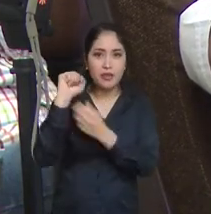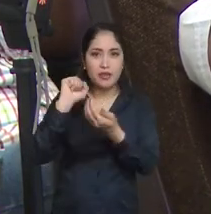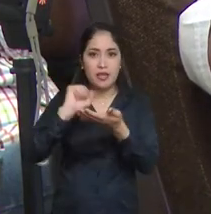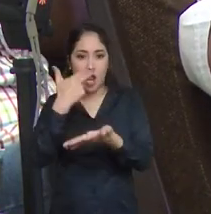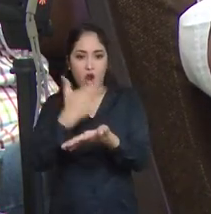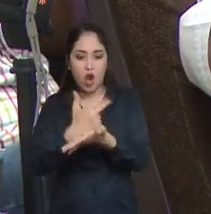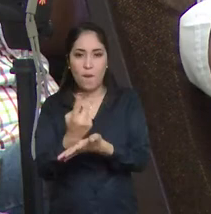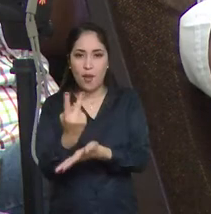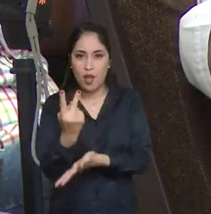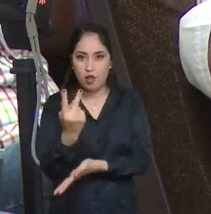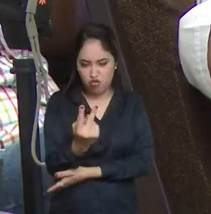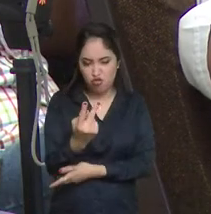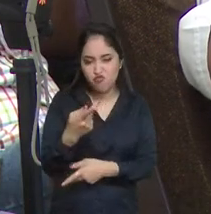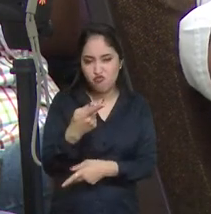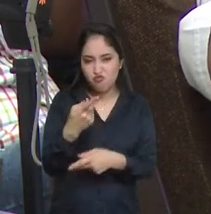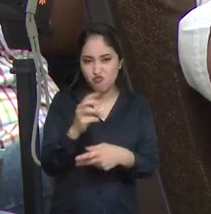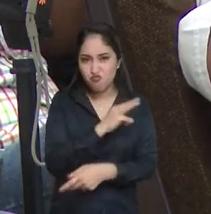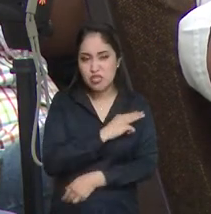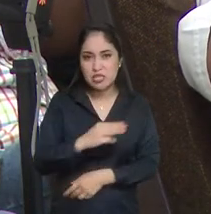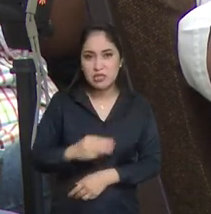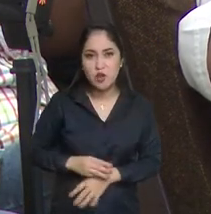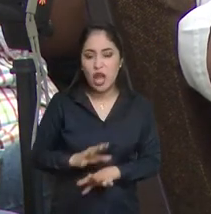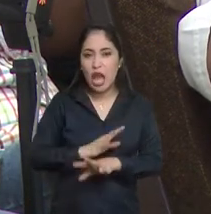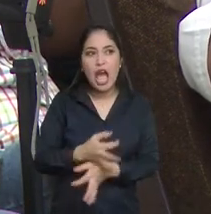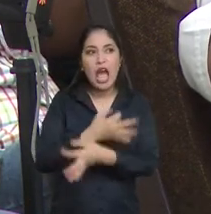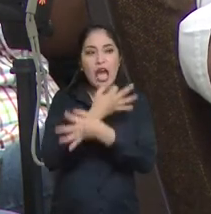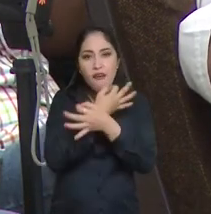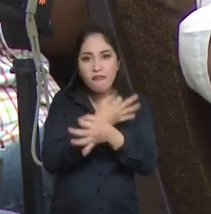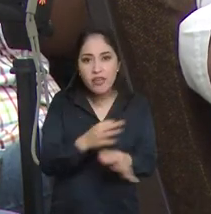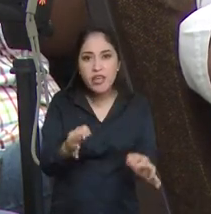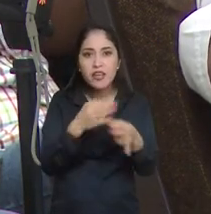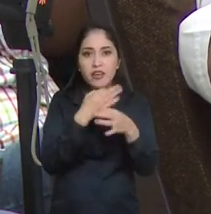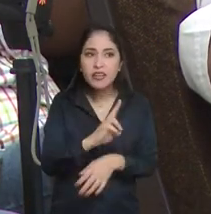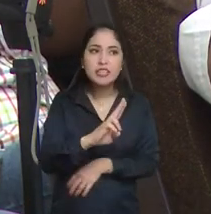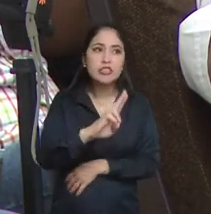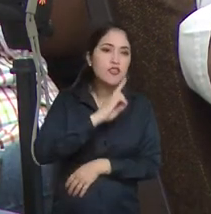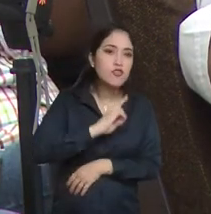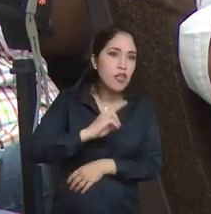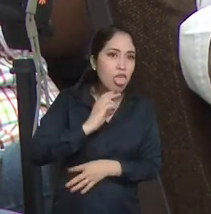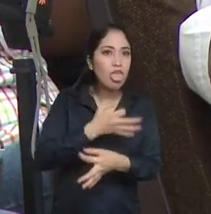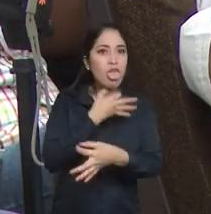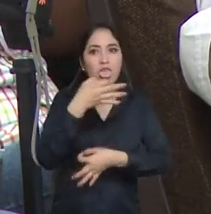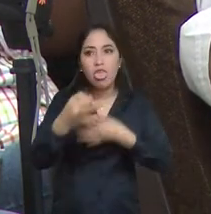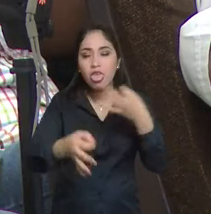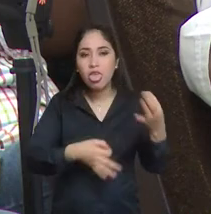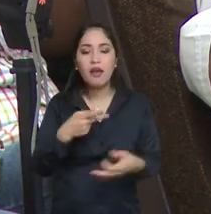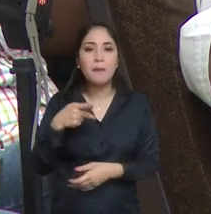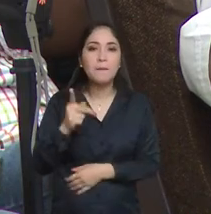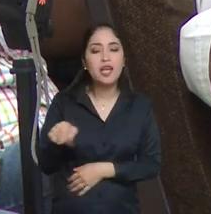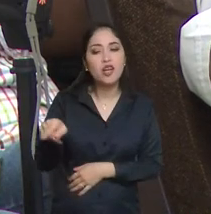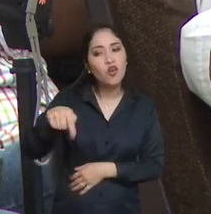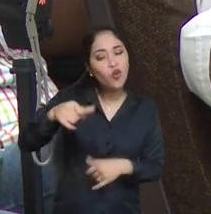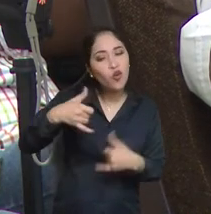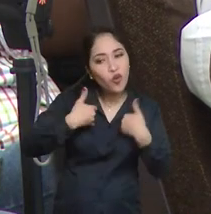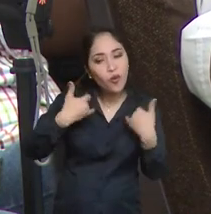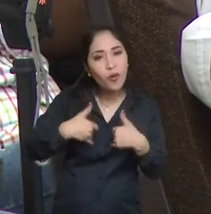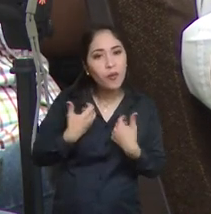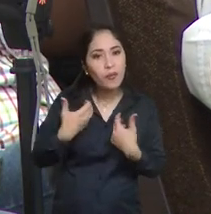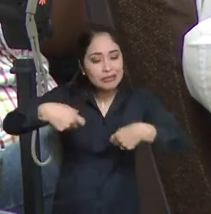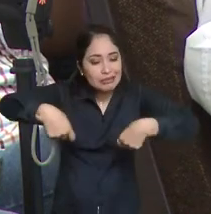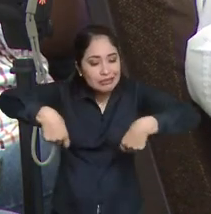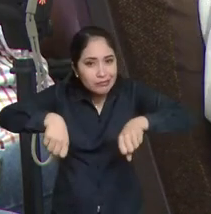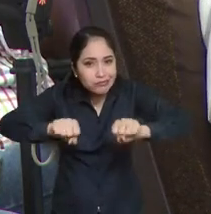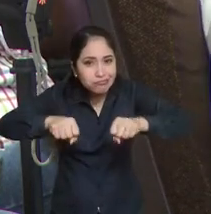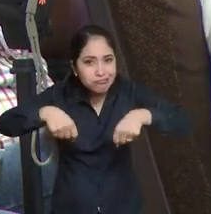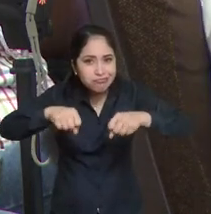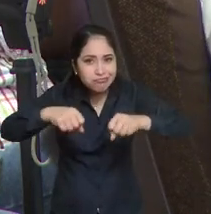es difícil aún ver a los jóvenes principalmente sin casco y conduciendo las motocicletas en velocidades no